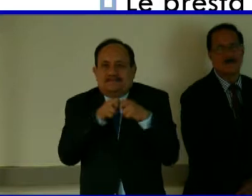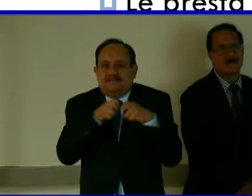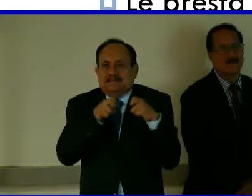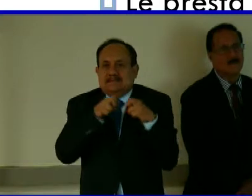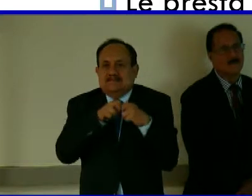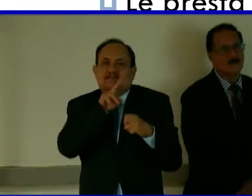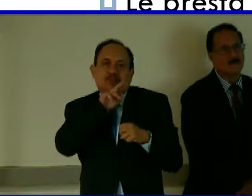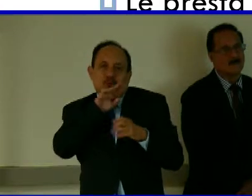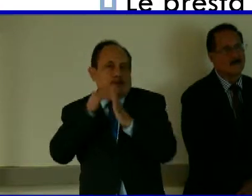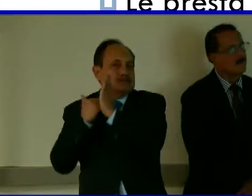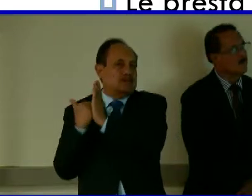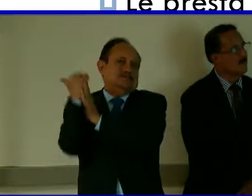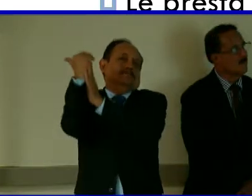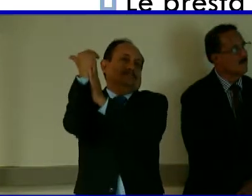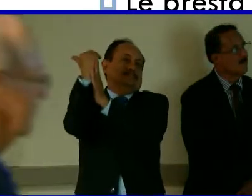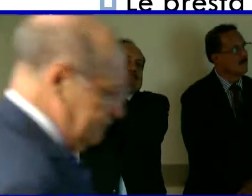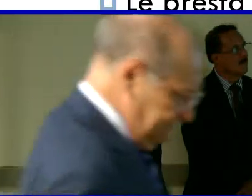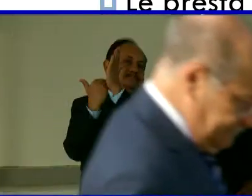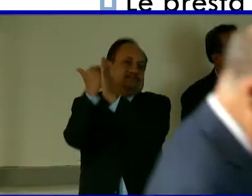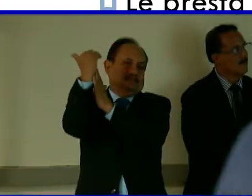constante,